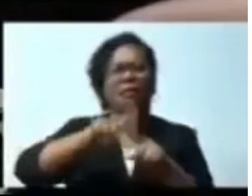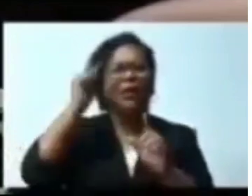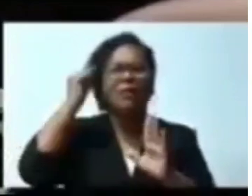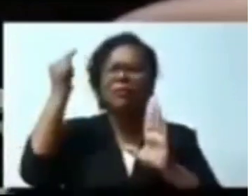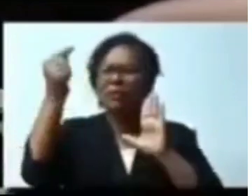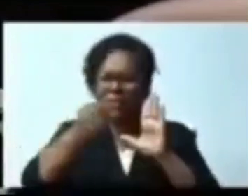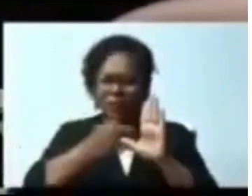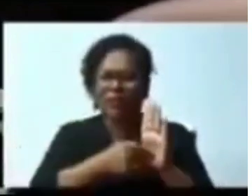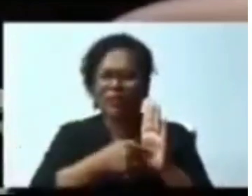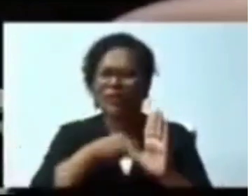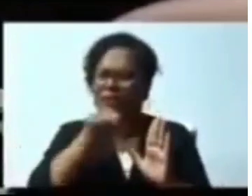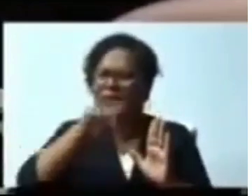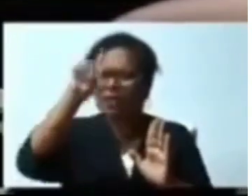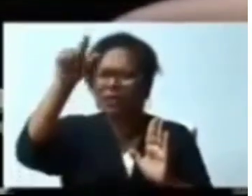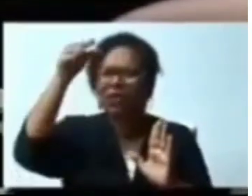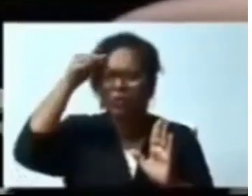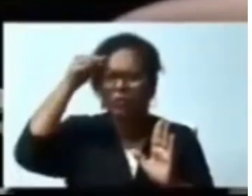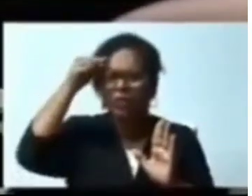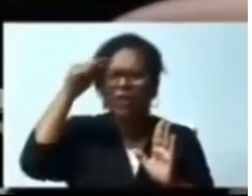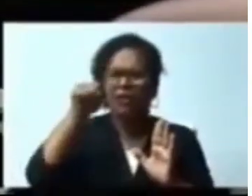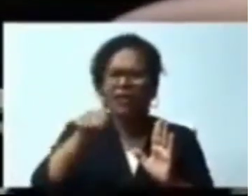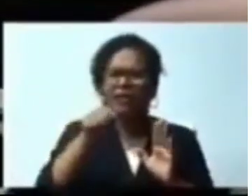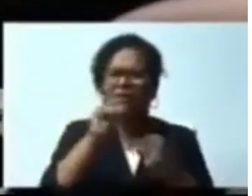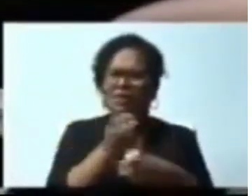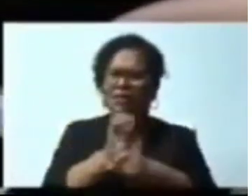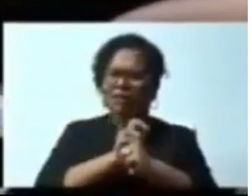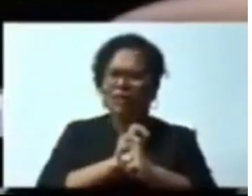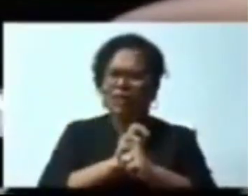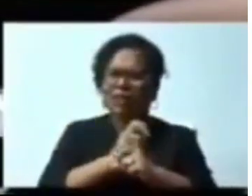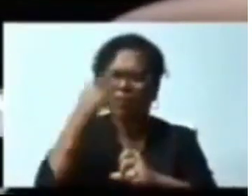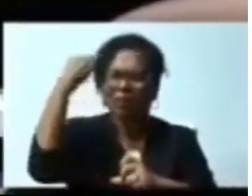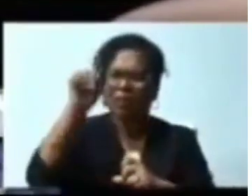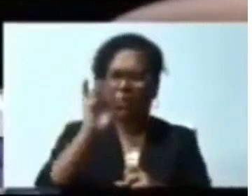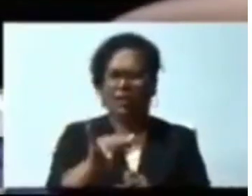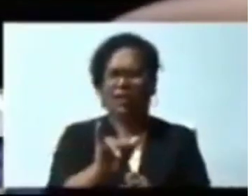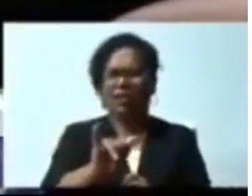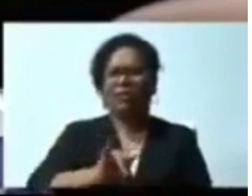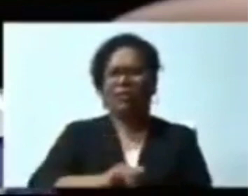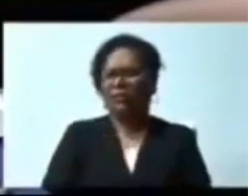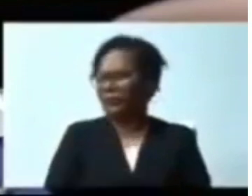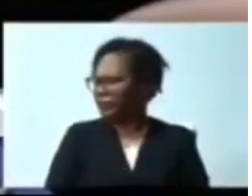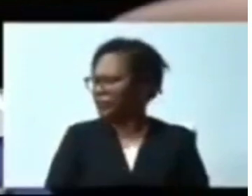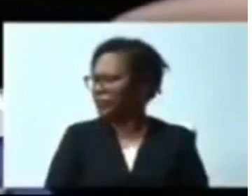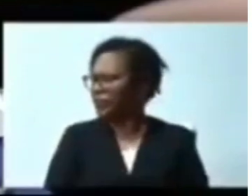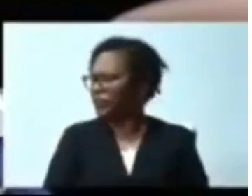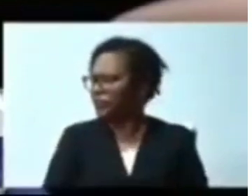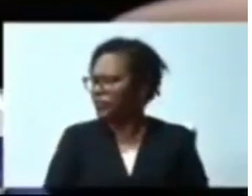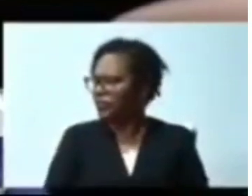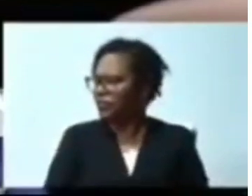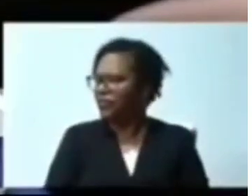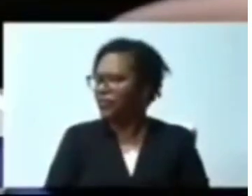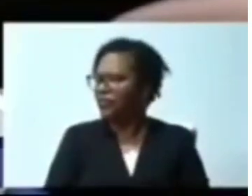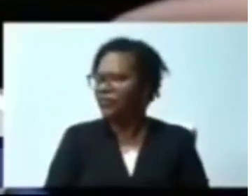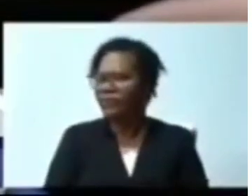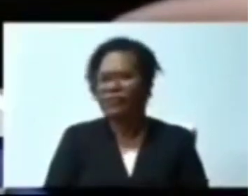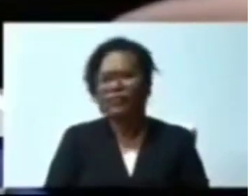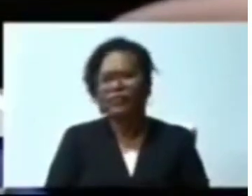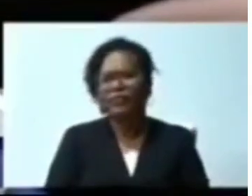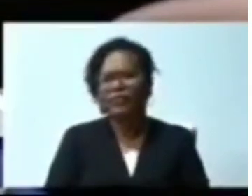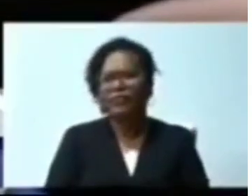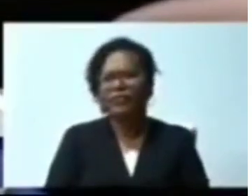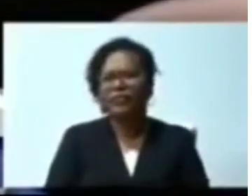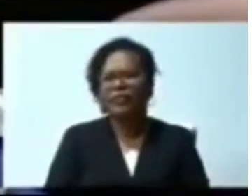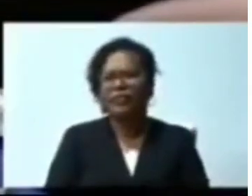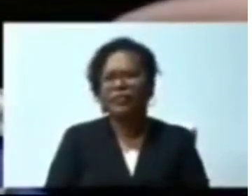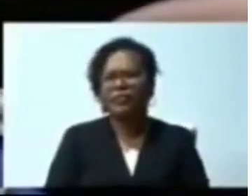este gobierno. Nosotros podemos ver, por ejemplo, cómo es posible que nosotros disfracemos ahora los préstamos